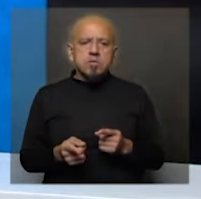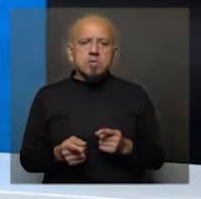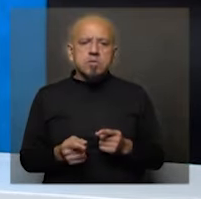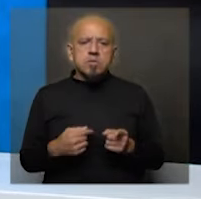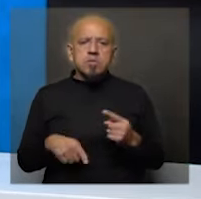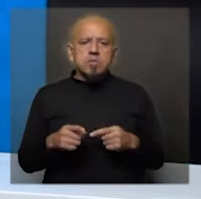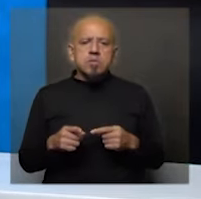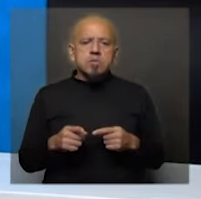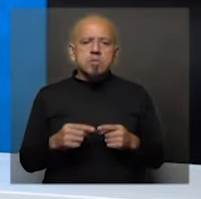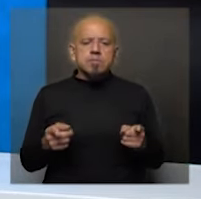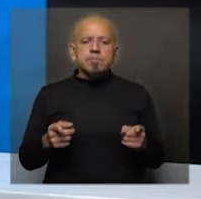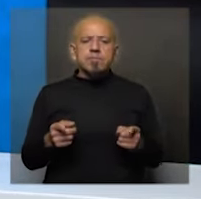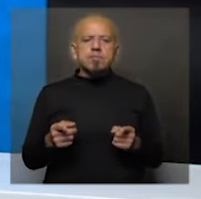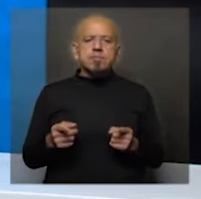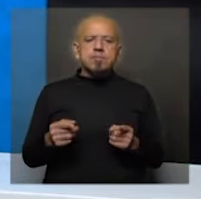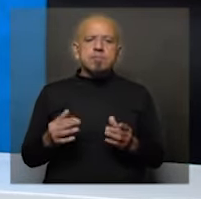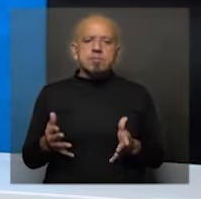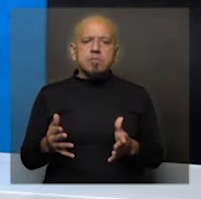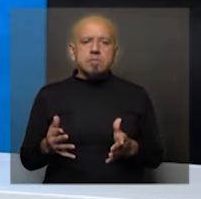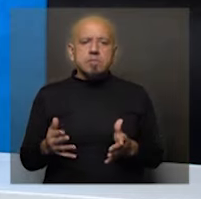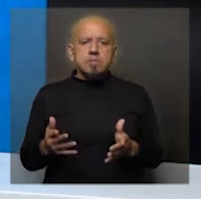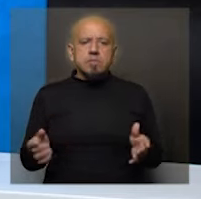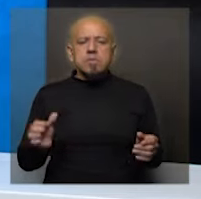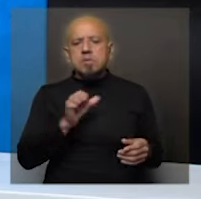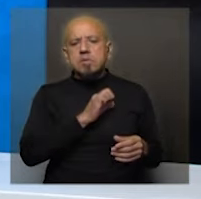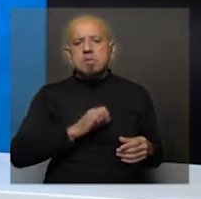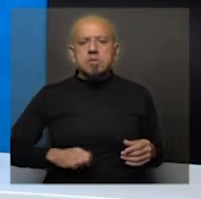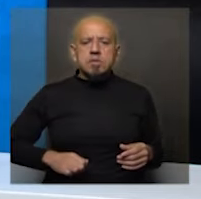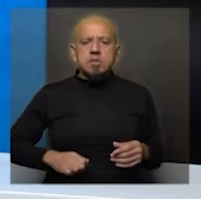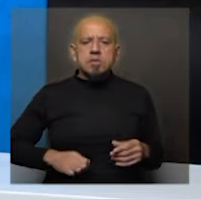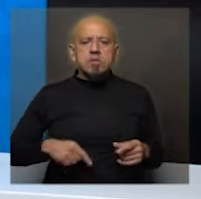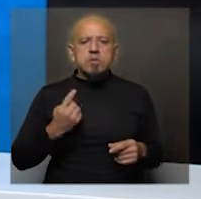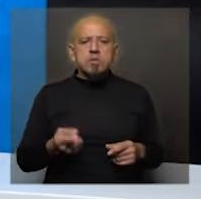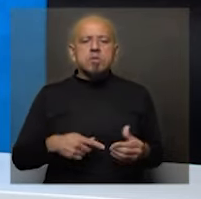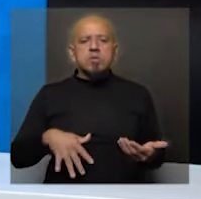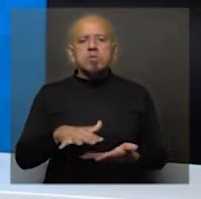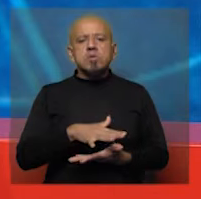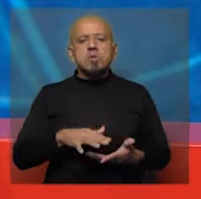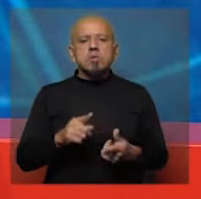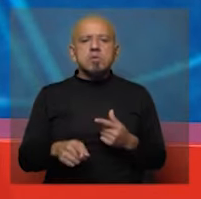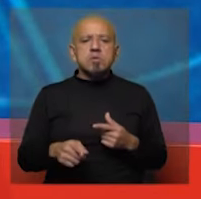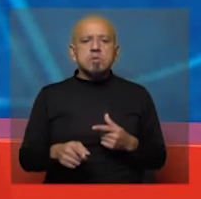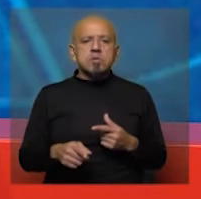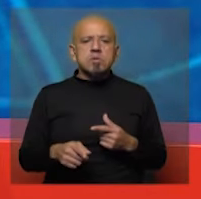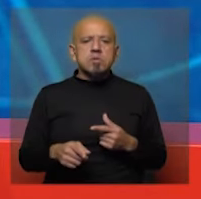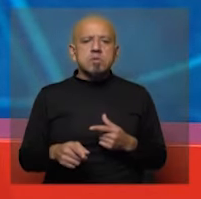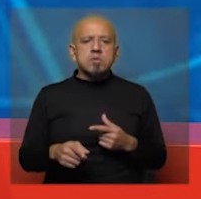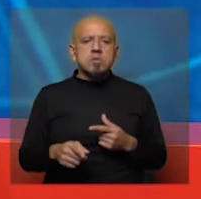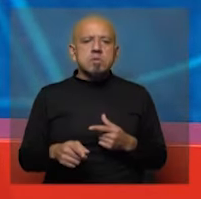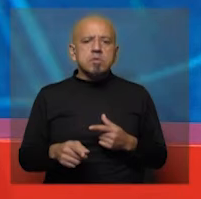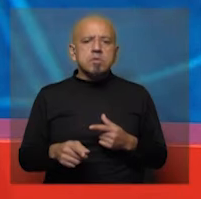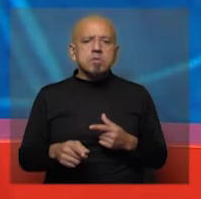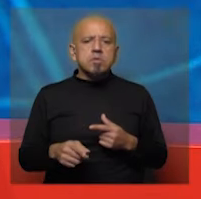esto debería tener una respuesta este a nivel del estado de otro nivel Si se quiere la respuesta en la